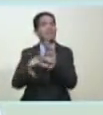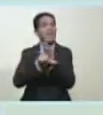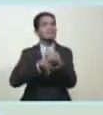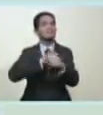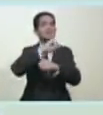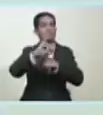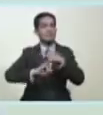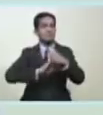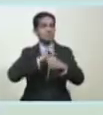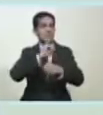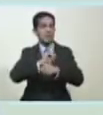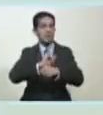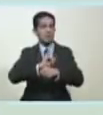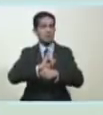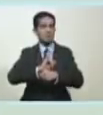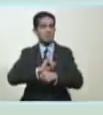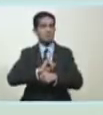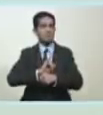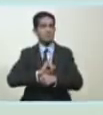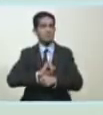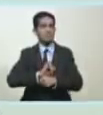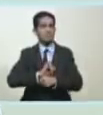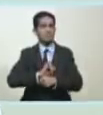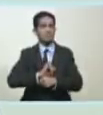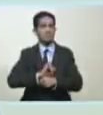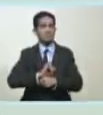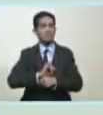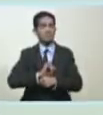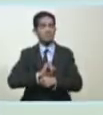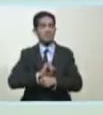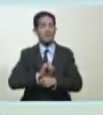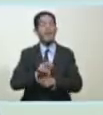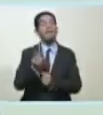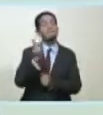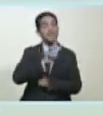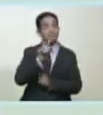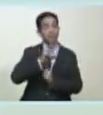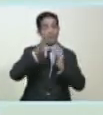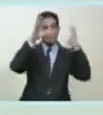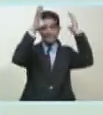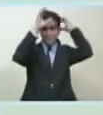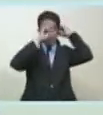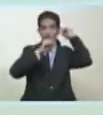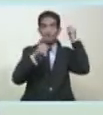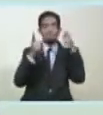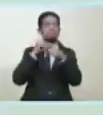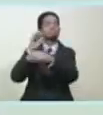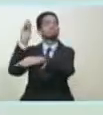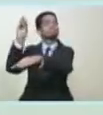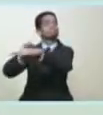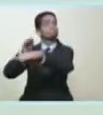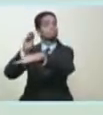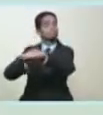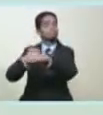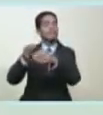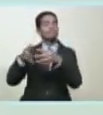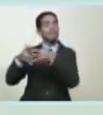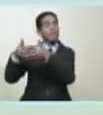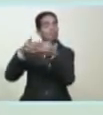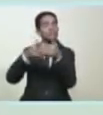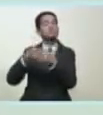descarada. Nuestro canciller se ha encargado de manera diplomática de llamarle la atención a la embajada de Estados Unidos en